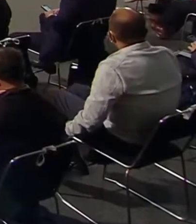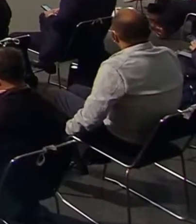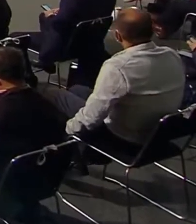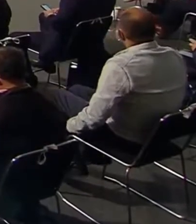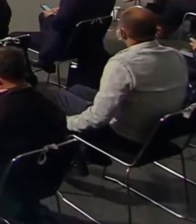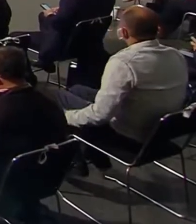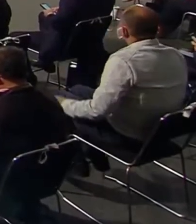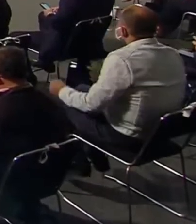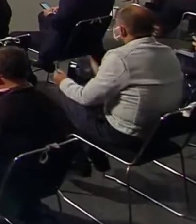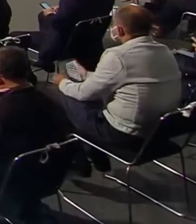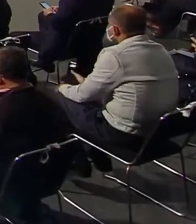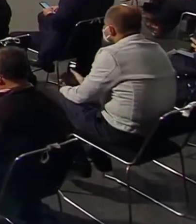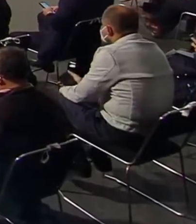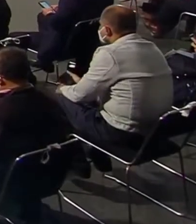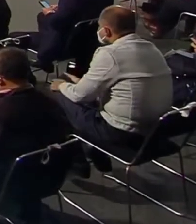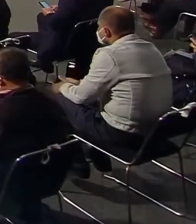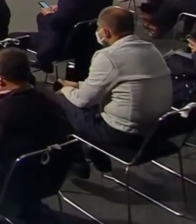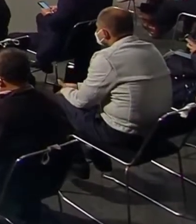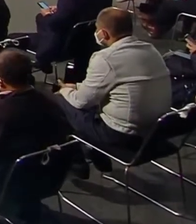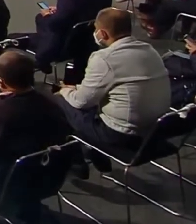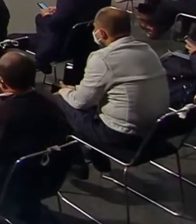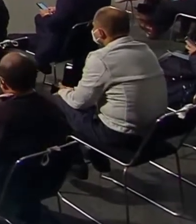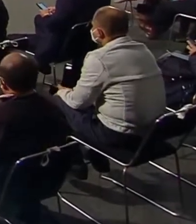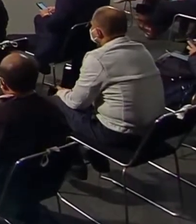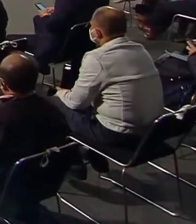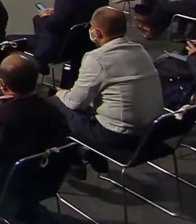en favor de los pobres,